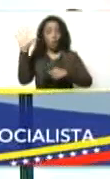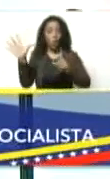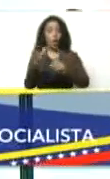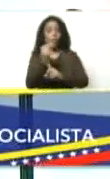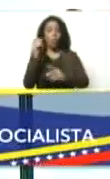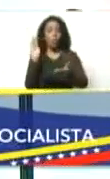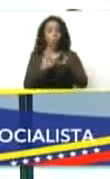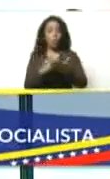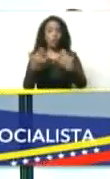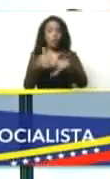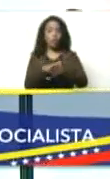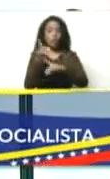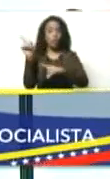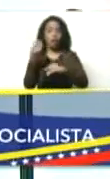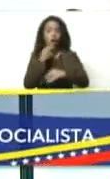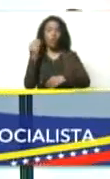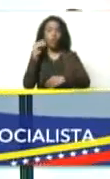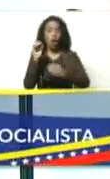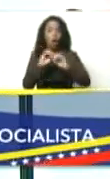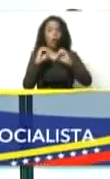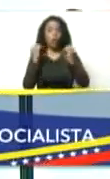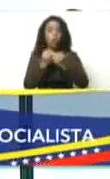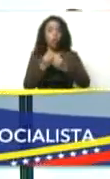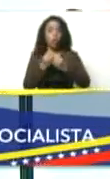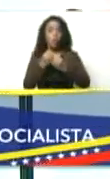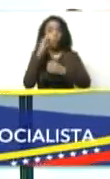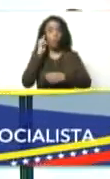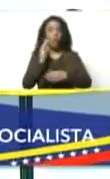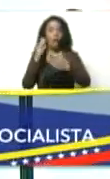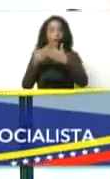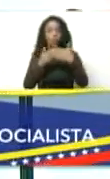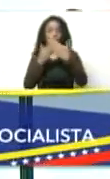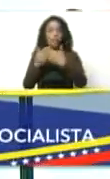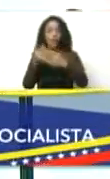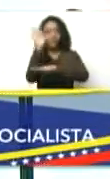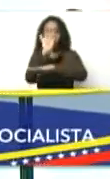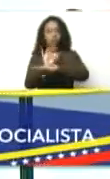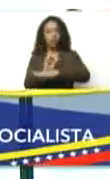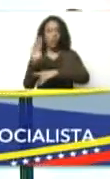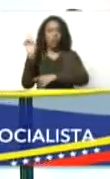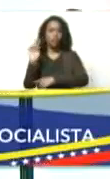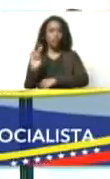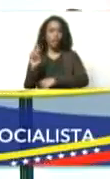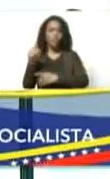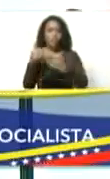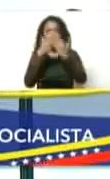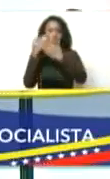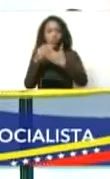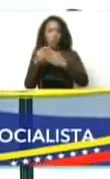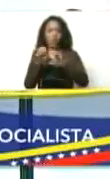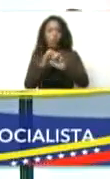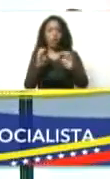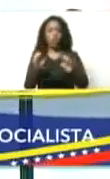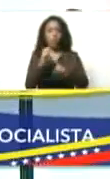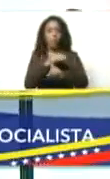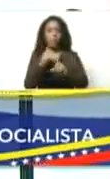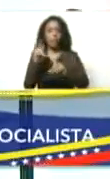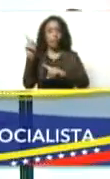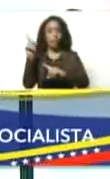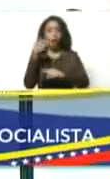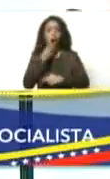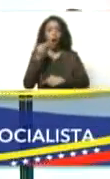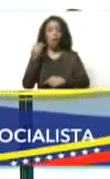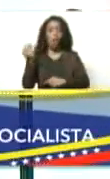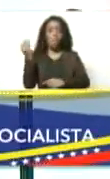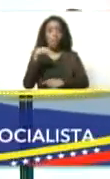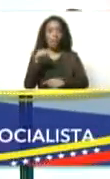esta juventud de la Organización Bolivariana de Estudiantes, de la Federación Venezolana de Estudiantes de Educación Media, esta juventud más joven